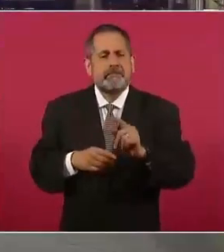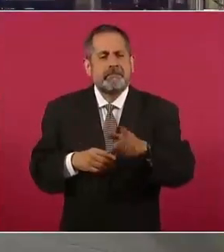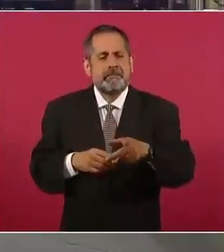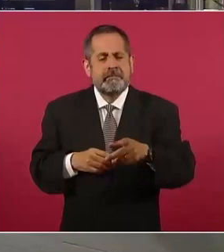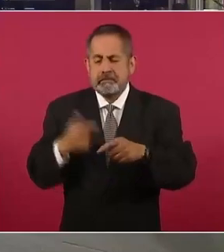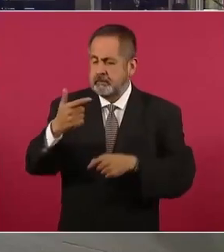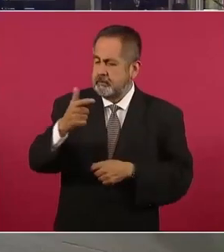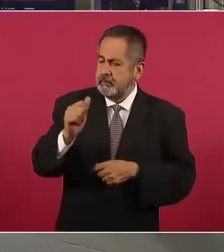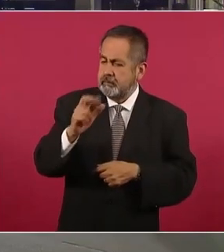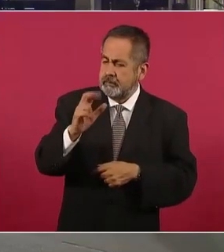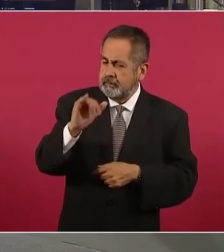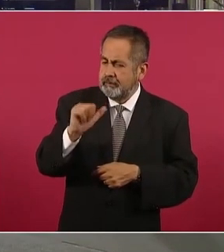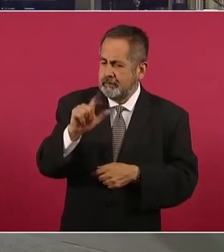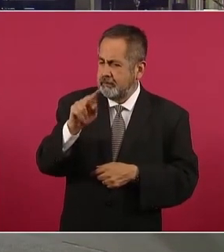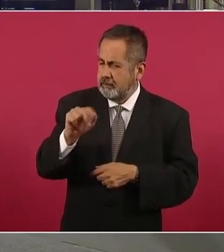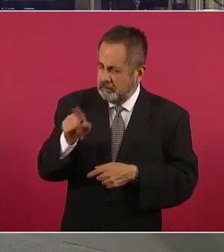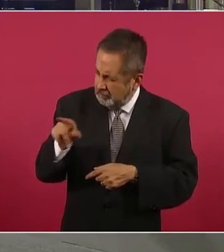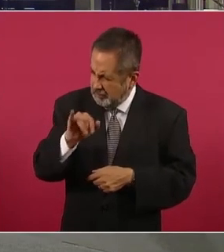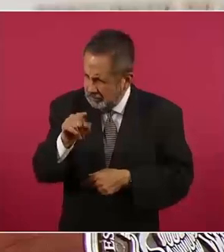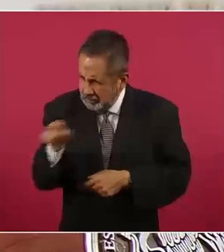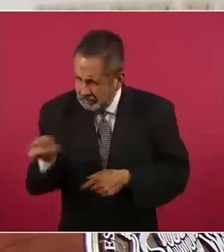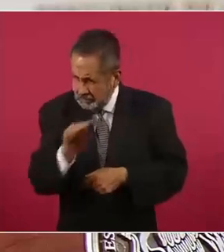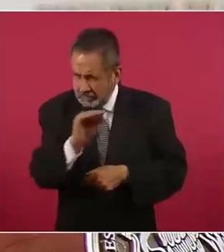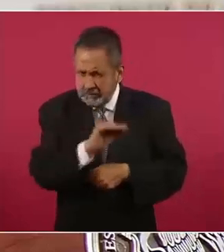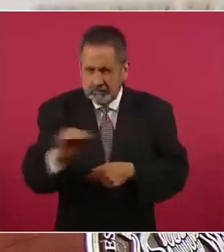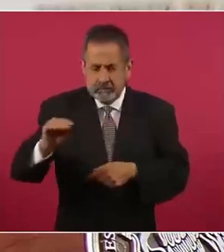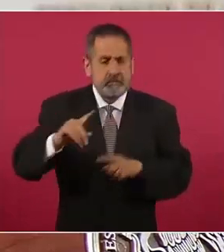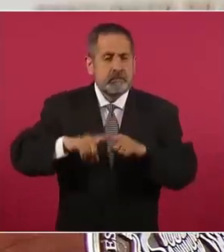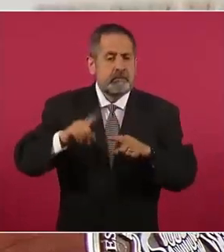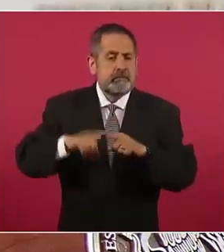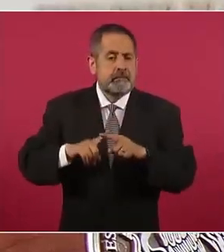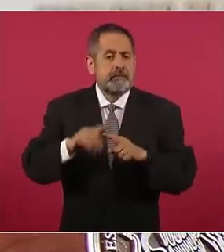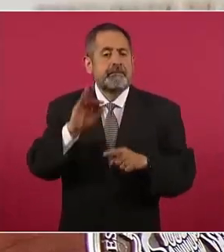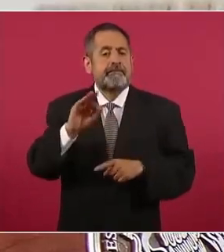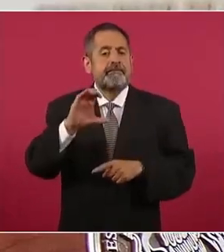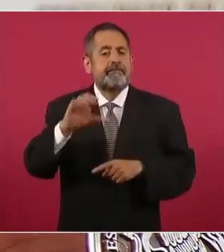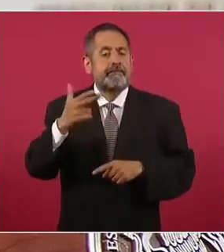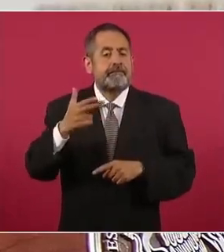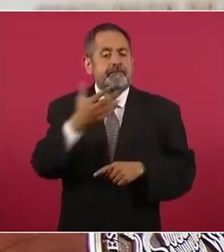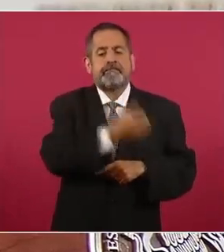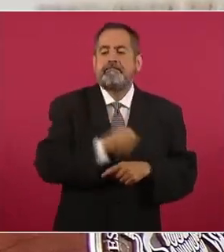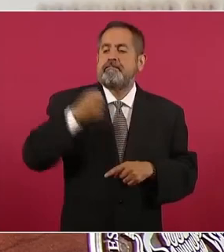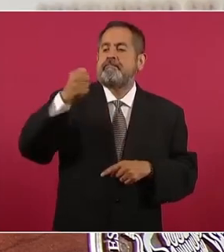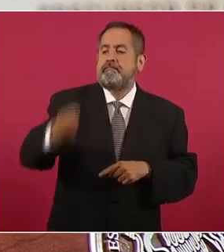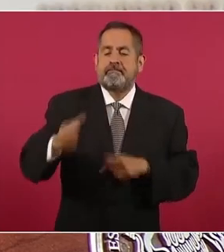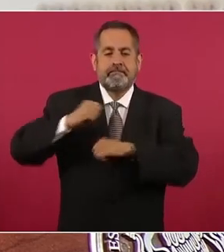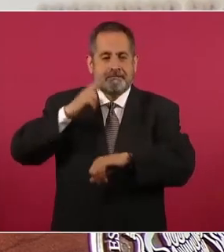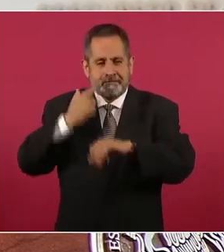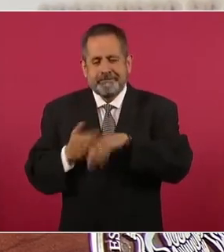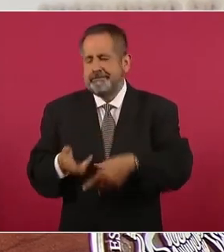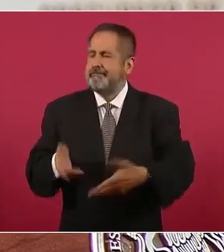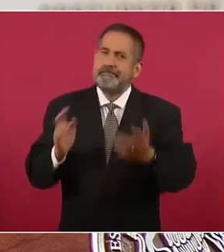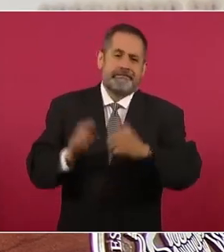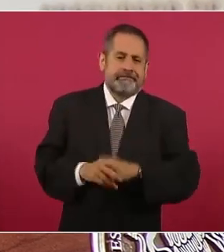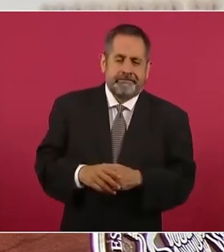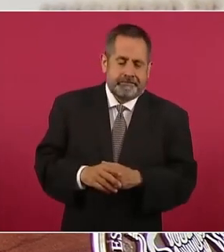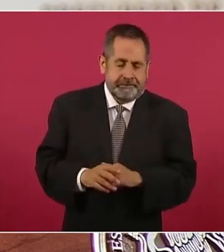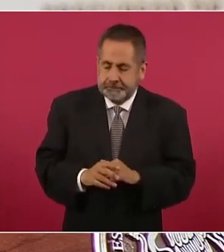García Luna. ¿Sí? Ya lo nombra. Sí. Yo no sé si cuando